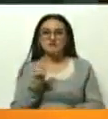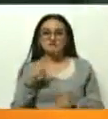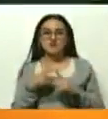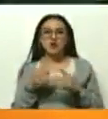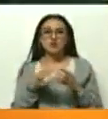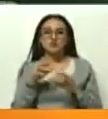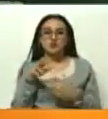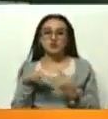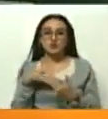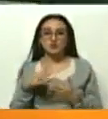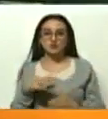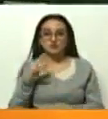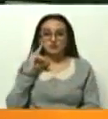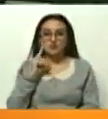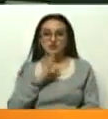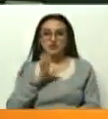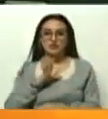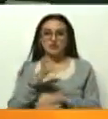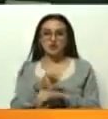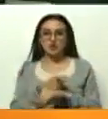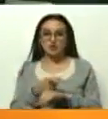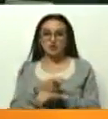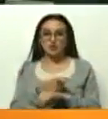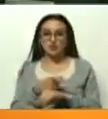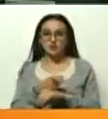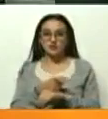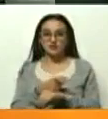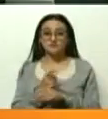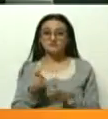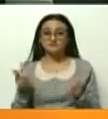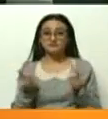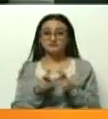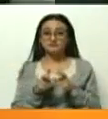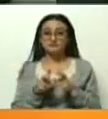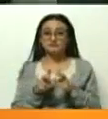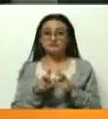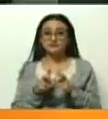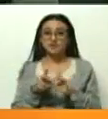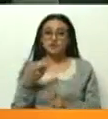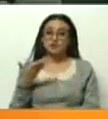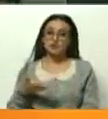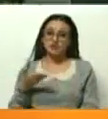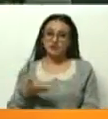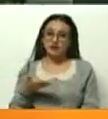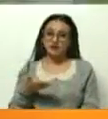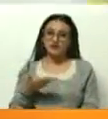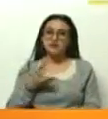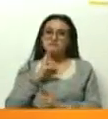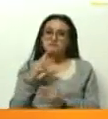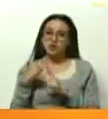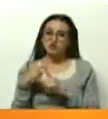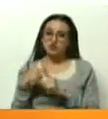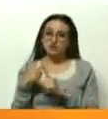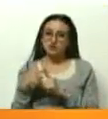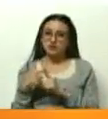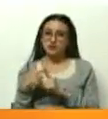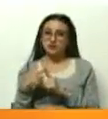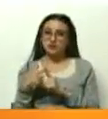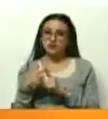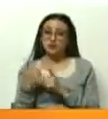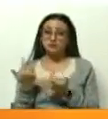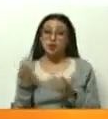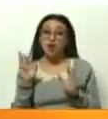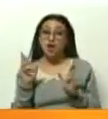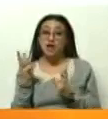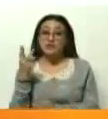de la revolución bolivariana, del gobierno bolivariano. Fue una reunión muy nutritiva, fue una reunión muy fructífera. Creemos que en estos 30